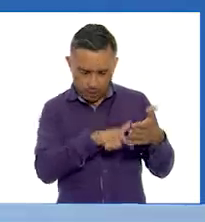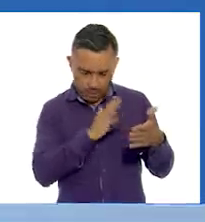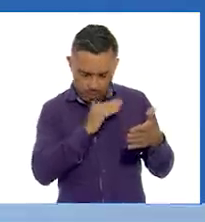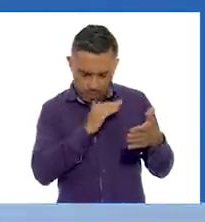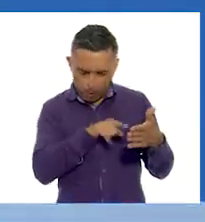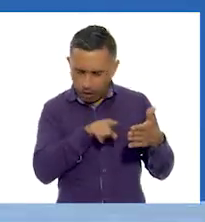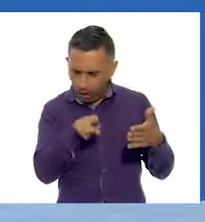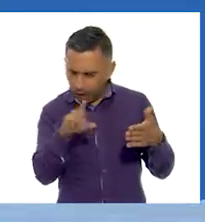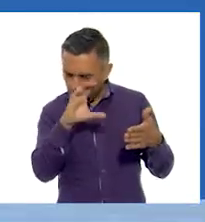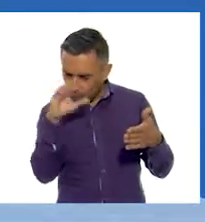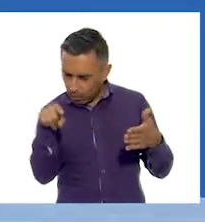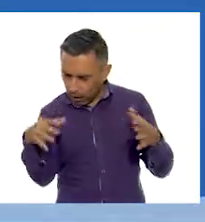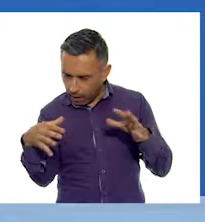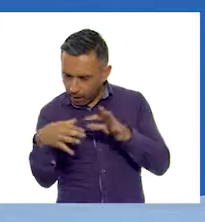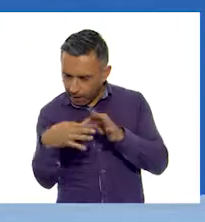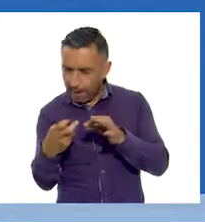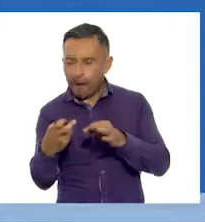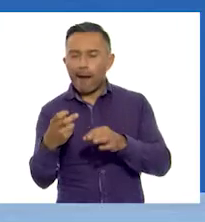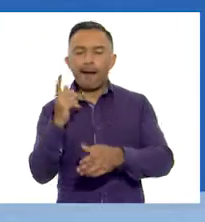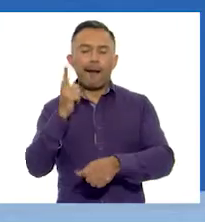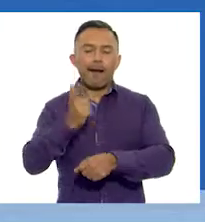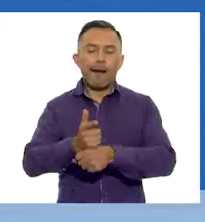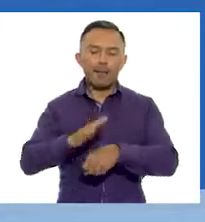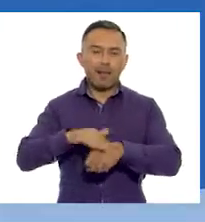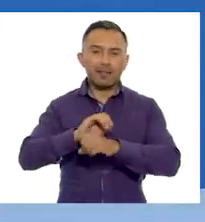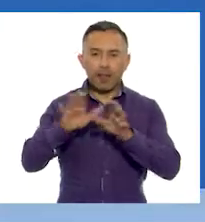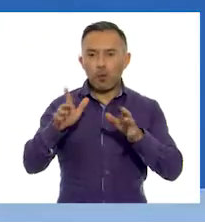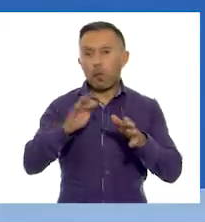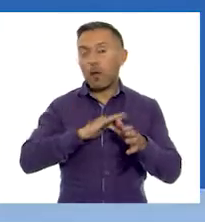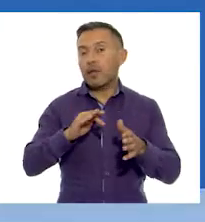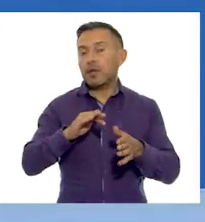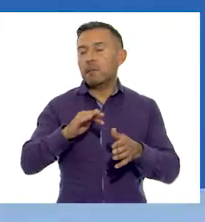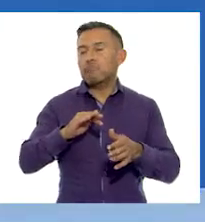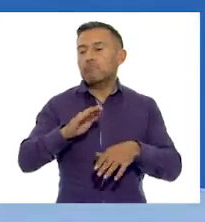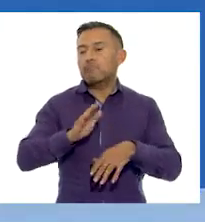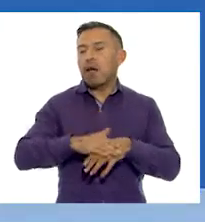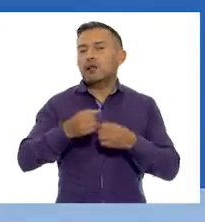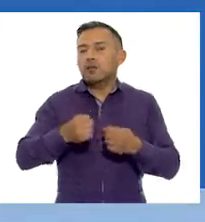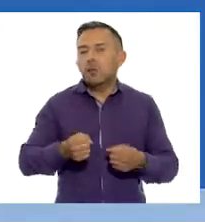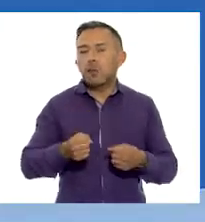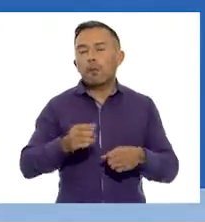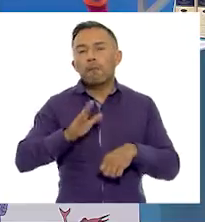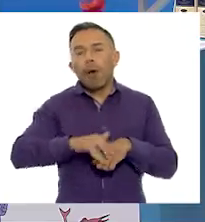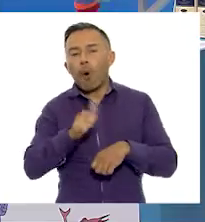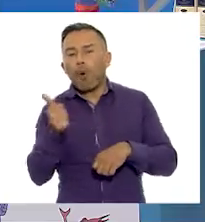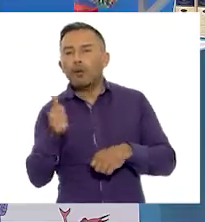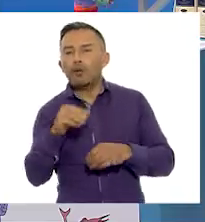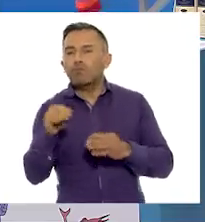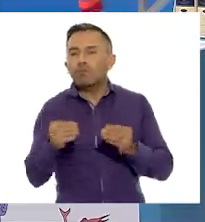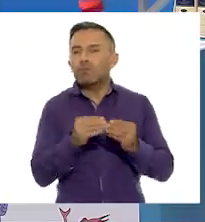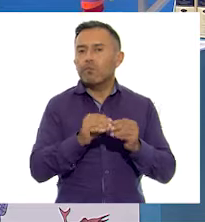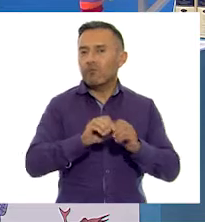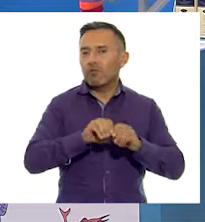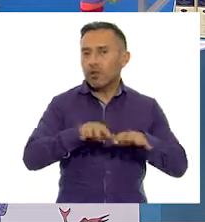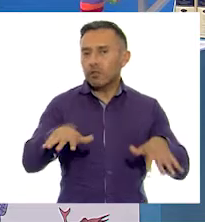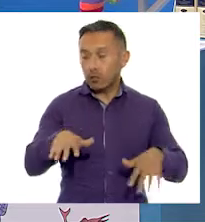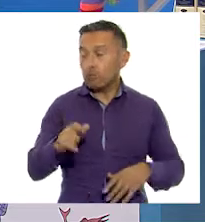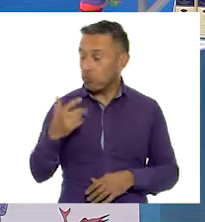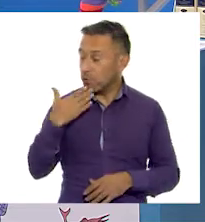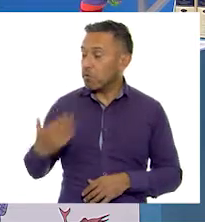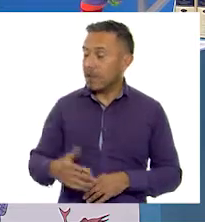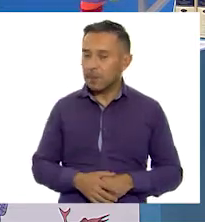también para complementarlo y para darnos información adicional. Muy bien, Ton, muy bien.